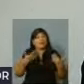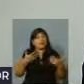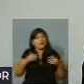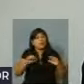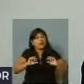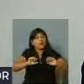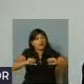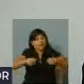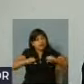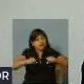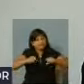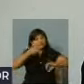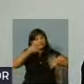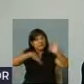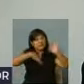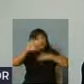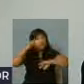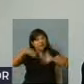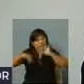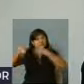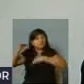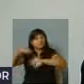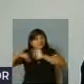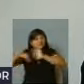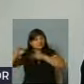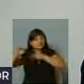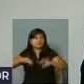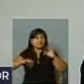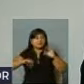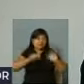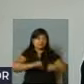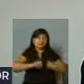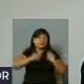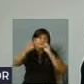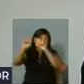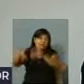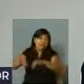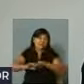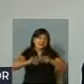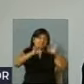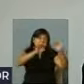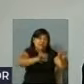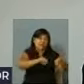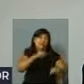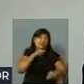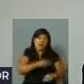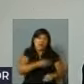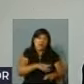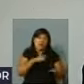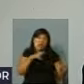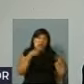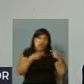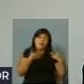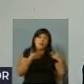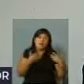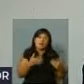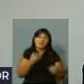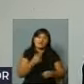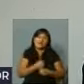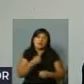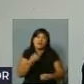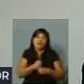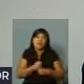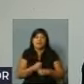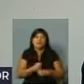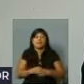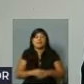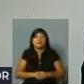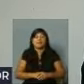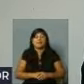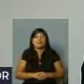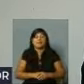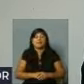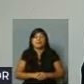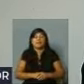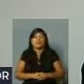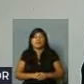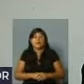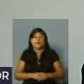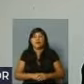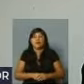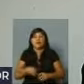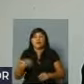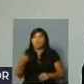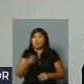a la gastronomía de todos modos trabajar. Tenemos que pensar que no vamos a ir a esos